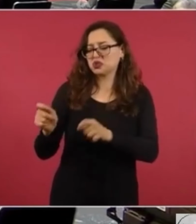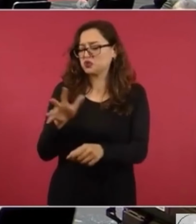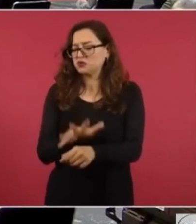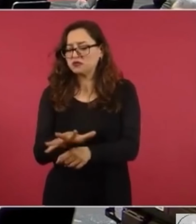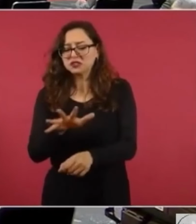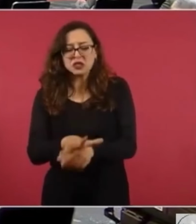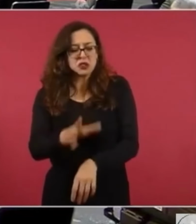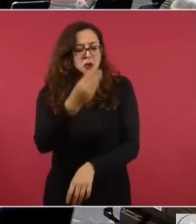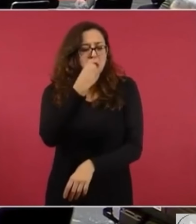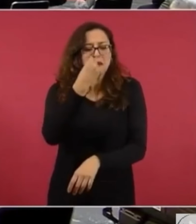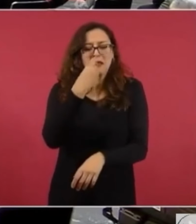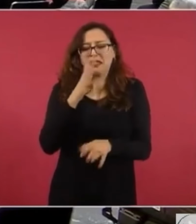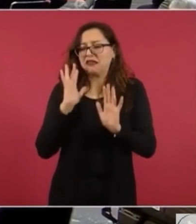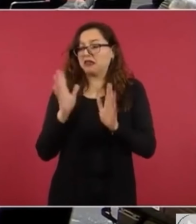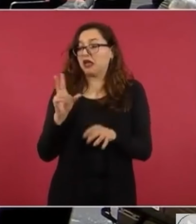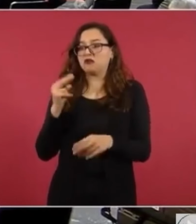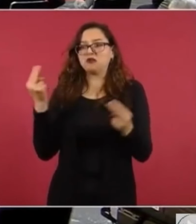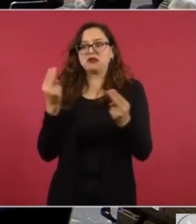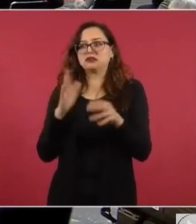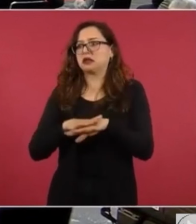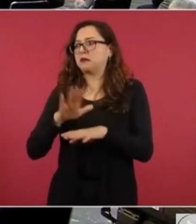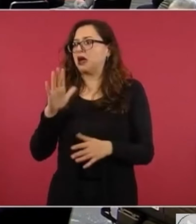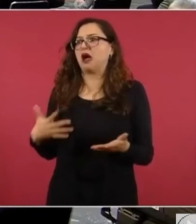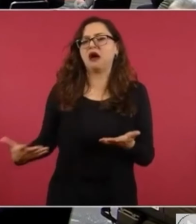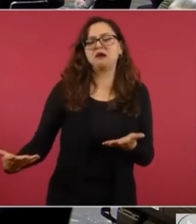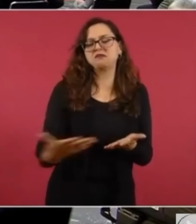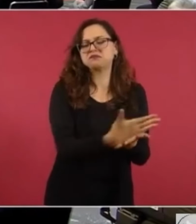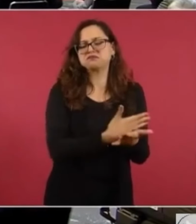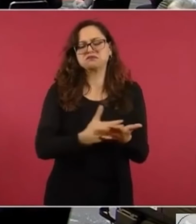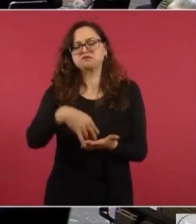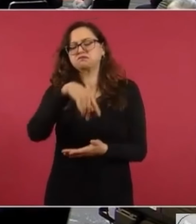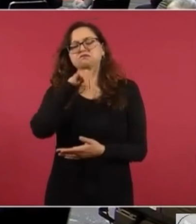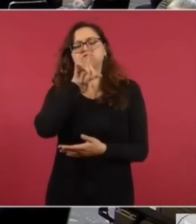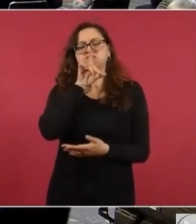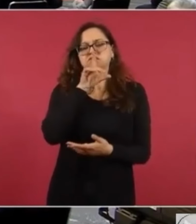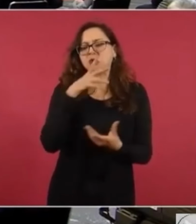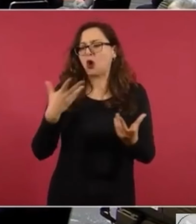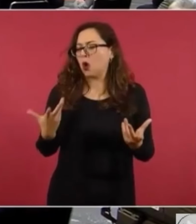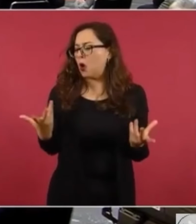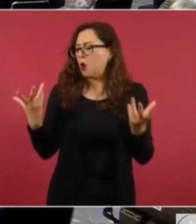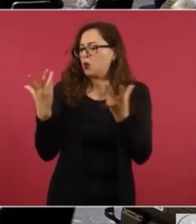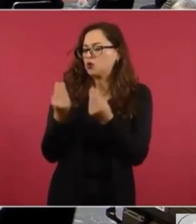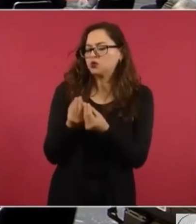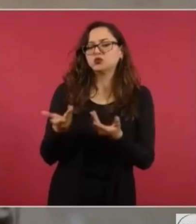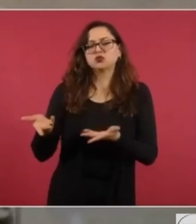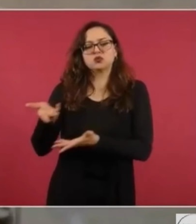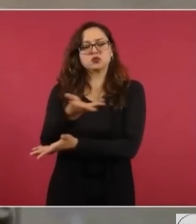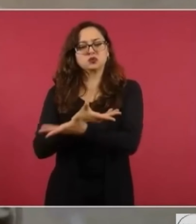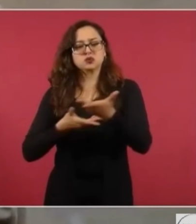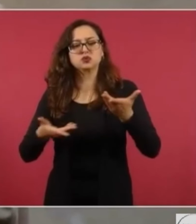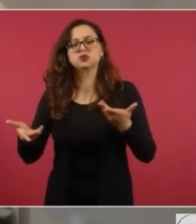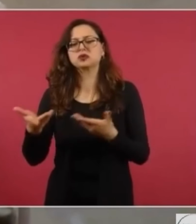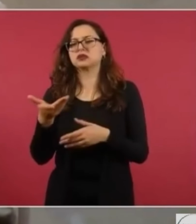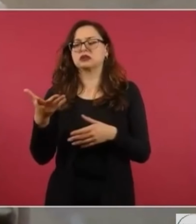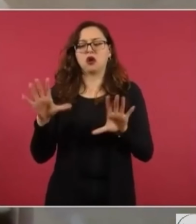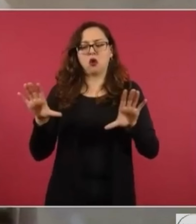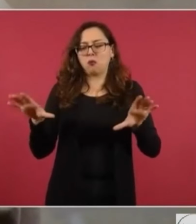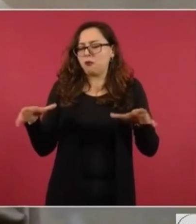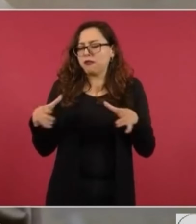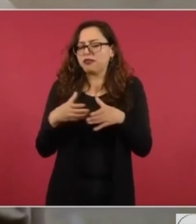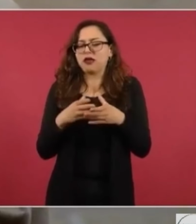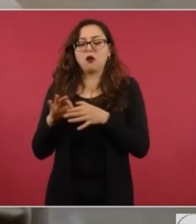necesario. Y el trabajo de escarda y de levantar las cosechas se hacía en común, reuniéndose toda la